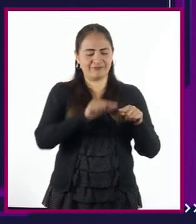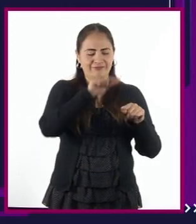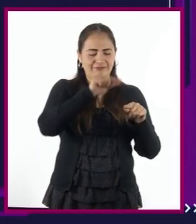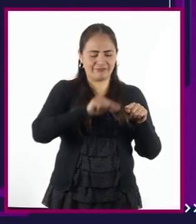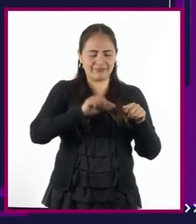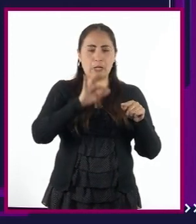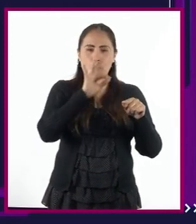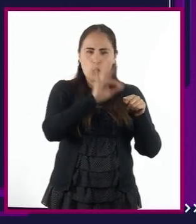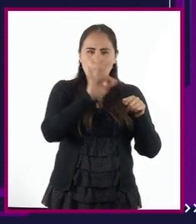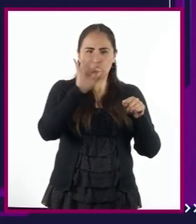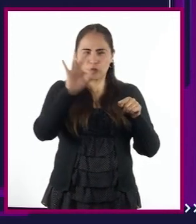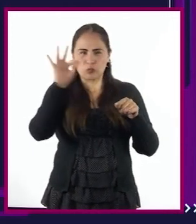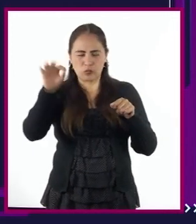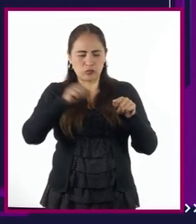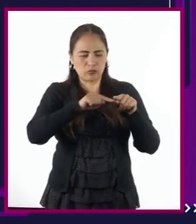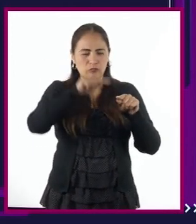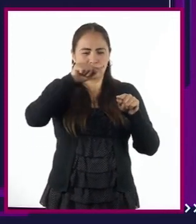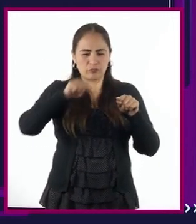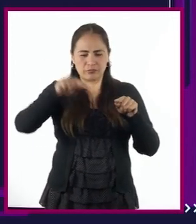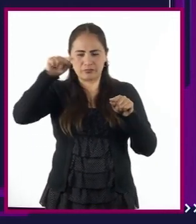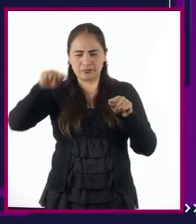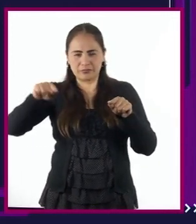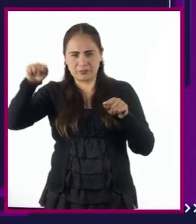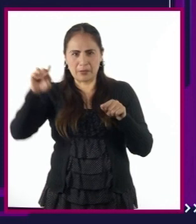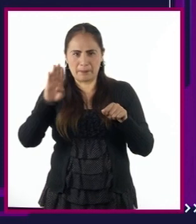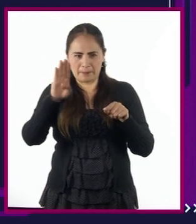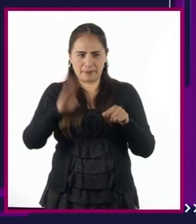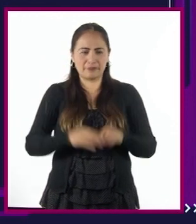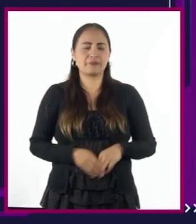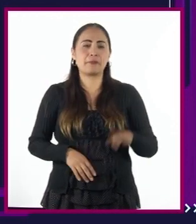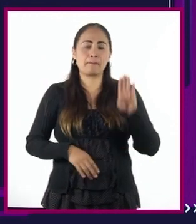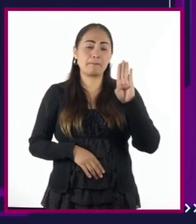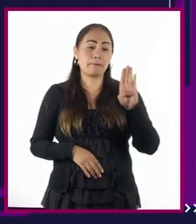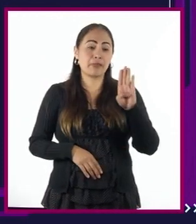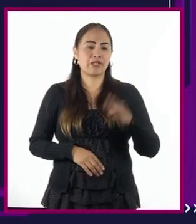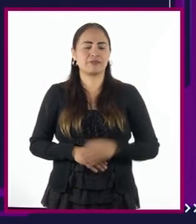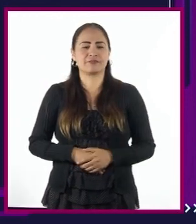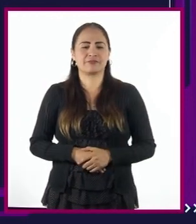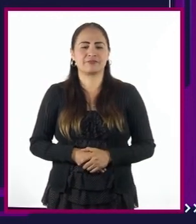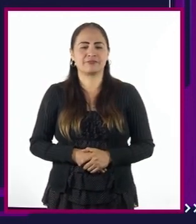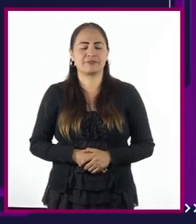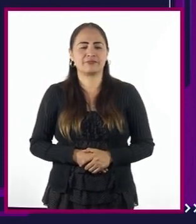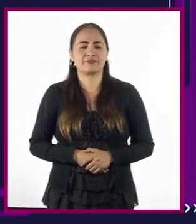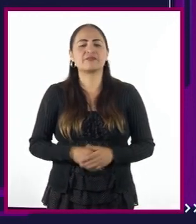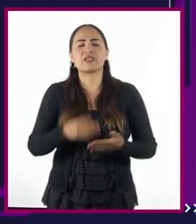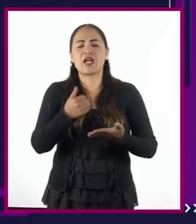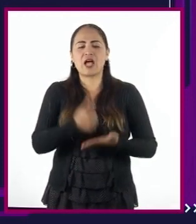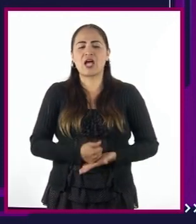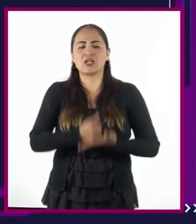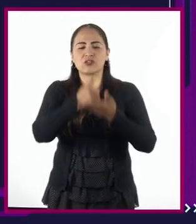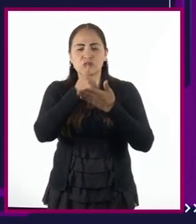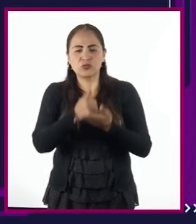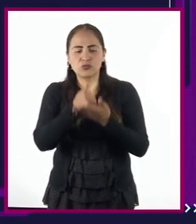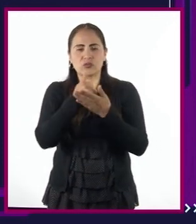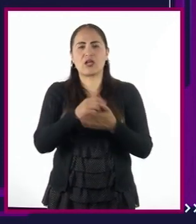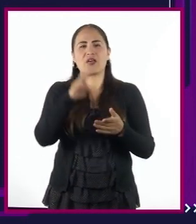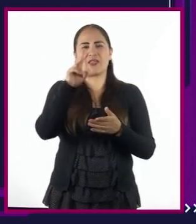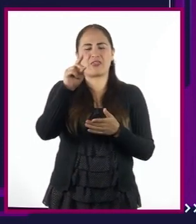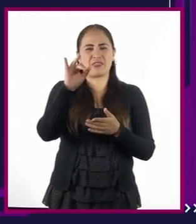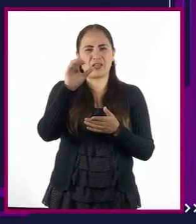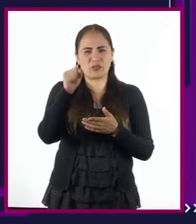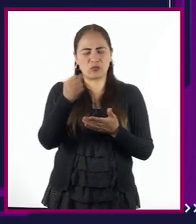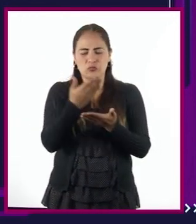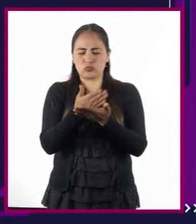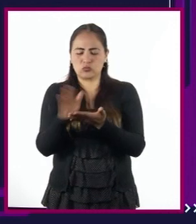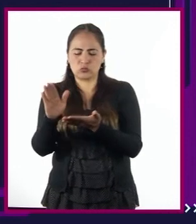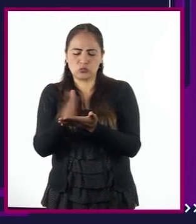línea. Inciso B. Una gráfica de líneas ayuda a estudiar por separado el comportamiento